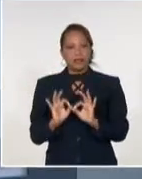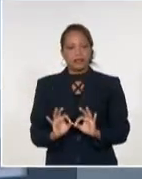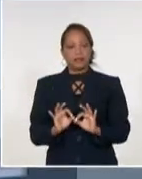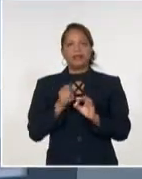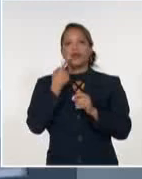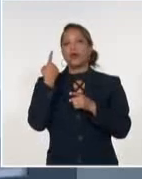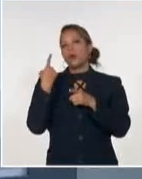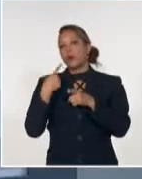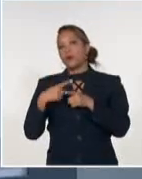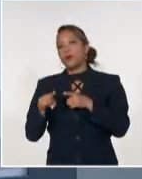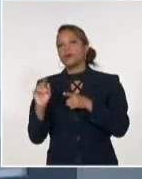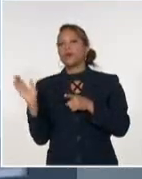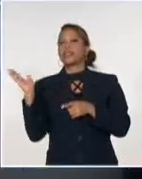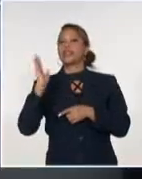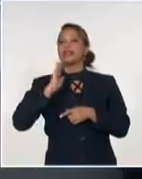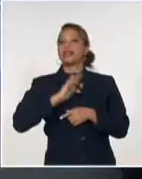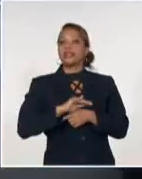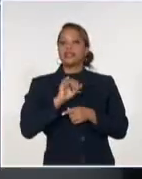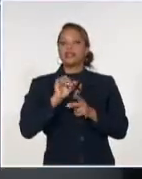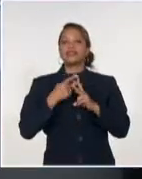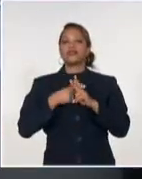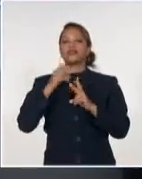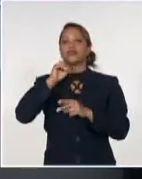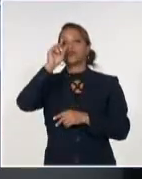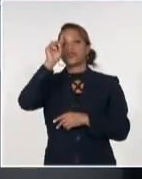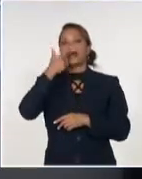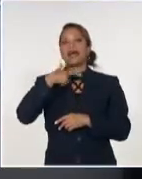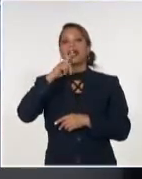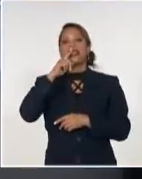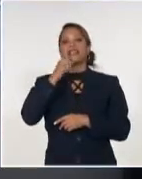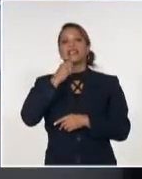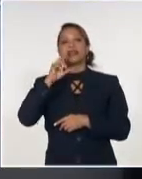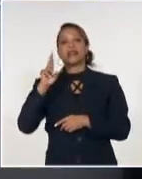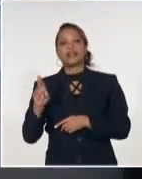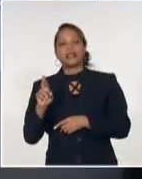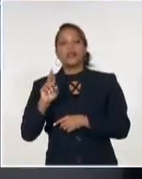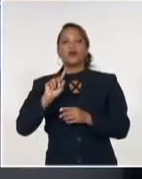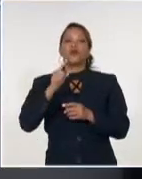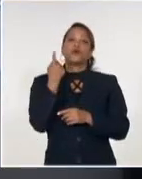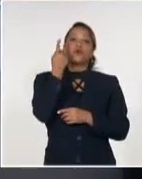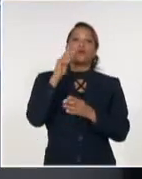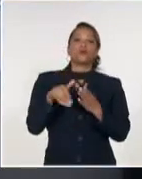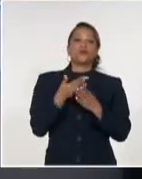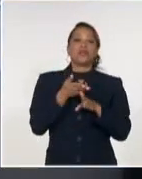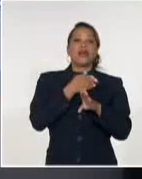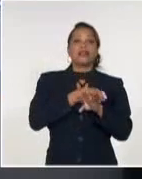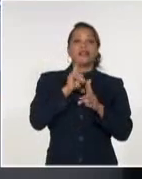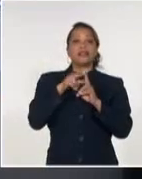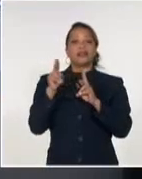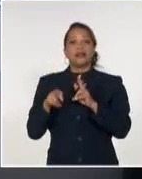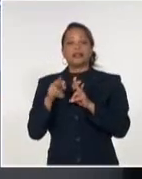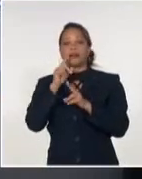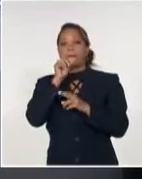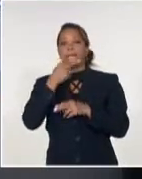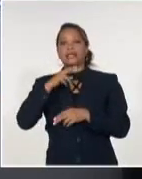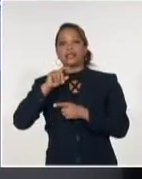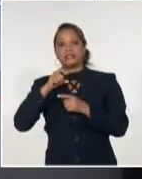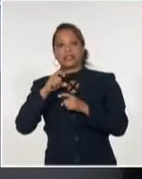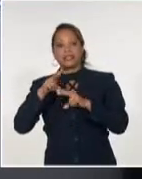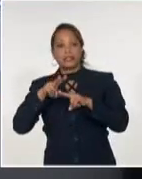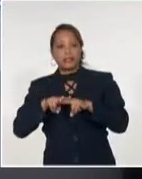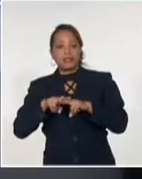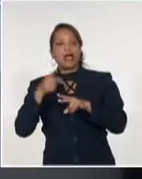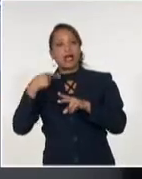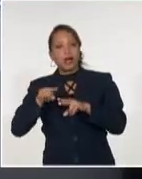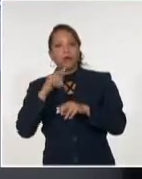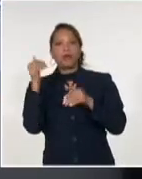bueno, regresa Yosander, lo teníamos un día antes en el Bertolt Brecht, pero esta vez se va a estar presentando, también acompañado